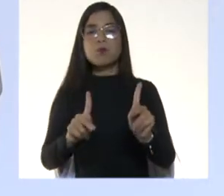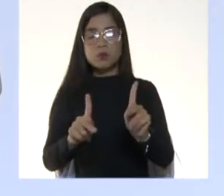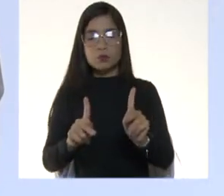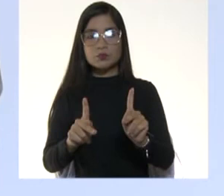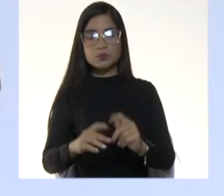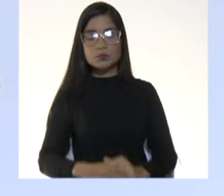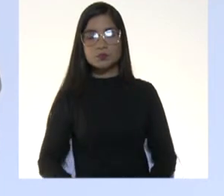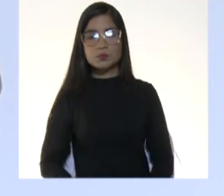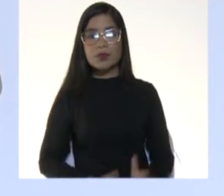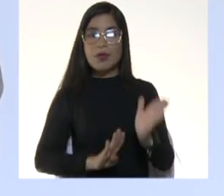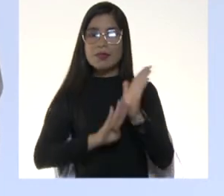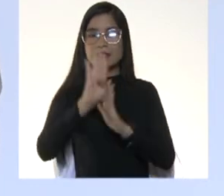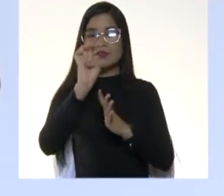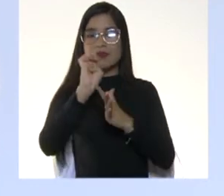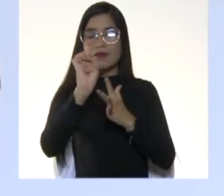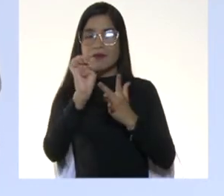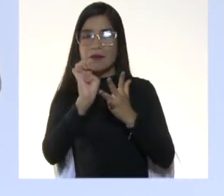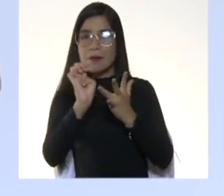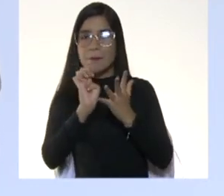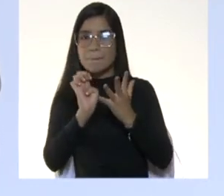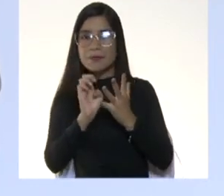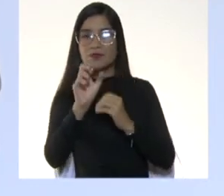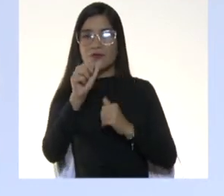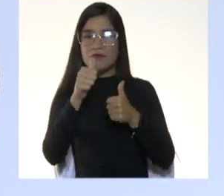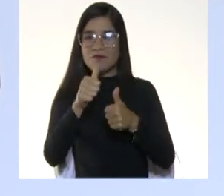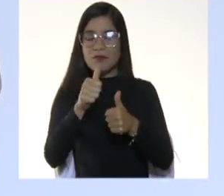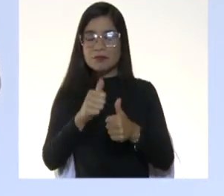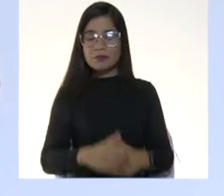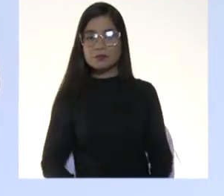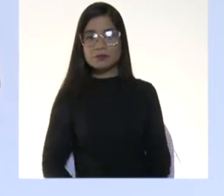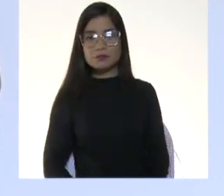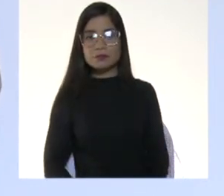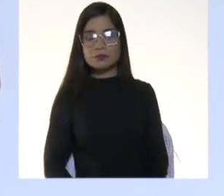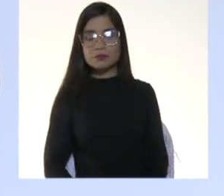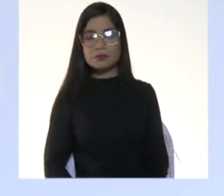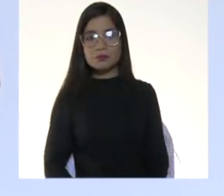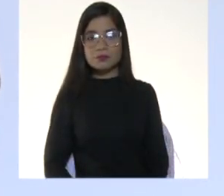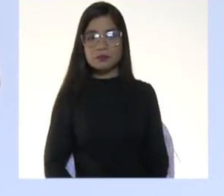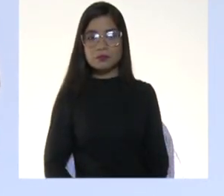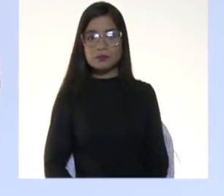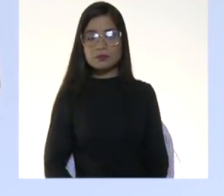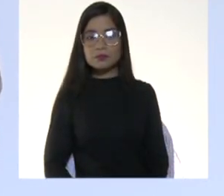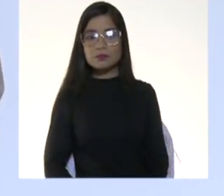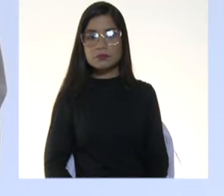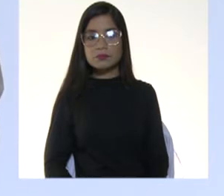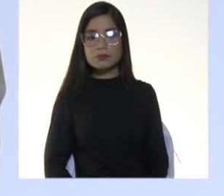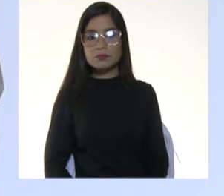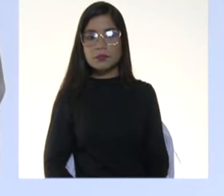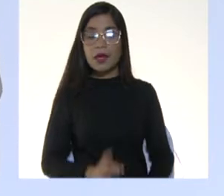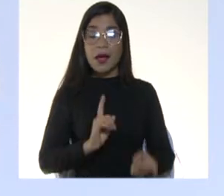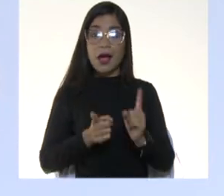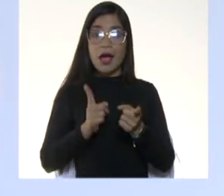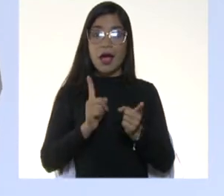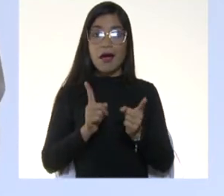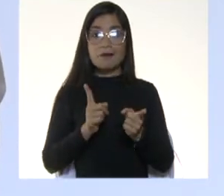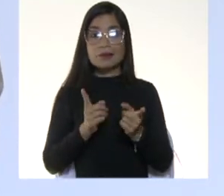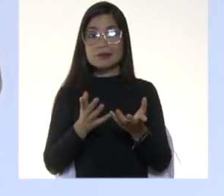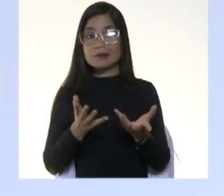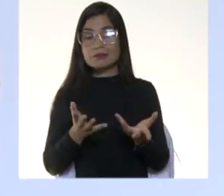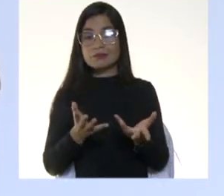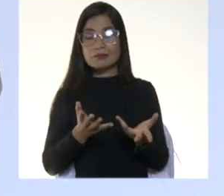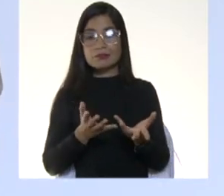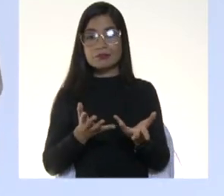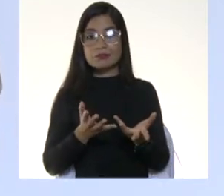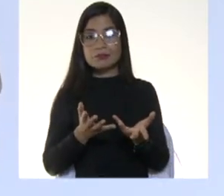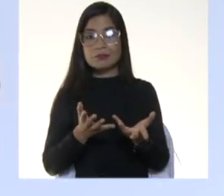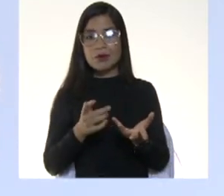la verdad, desde la coherencia, pues. O sea, por eso que les estoy diciendo que la cuestión no es que estamos, muchas veces dicen, no, pero no, sí entendemos